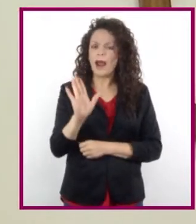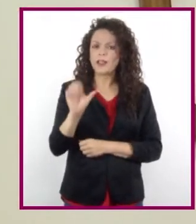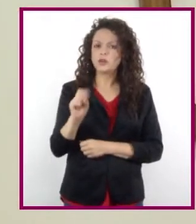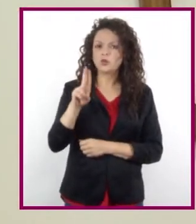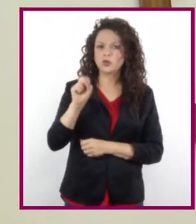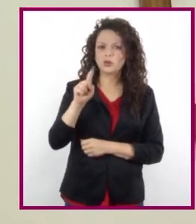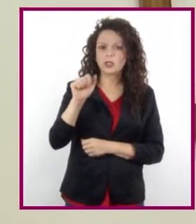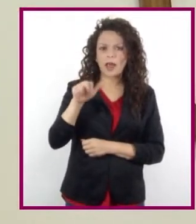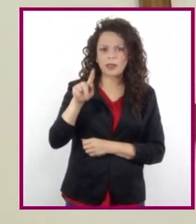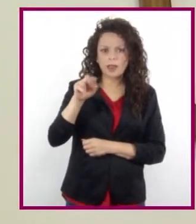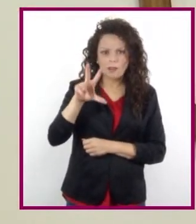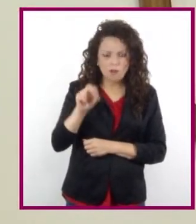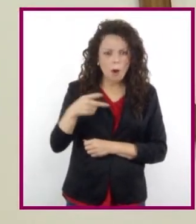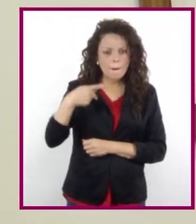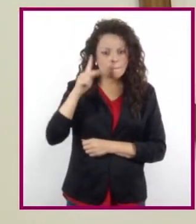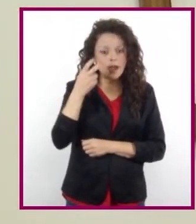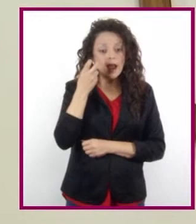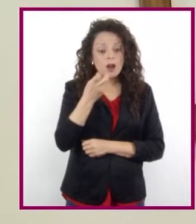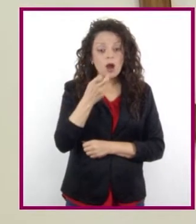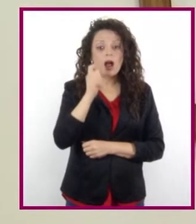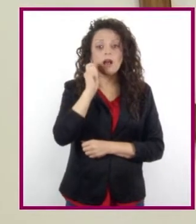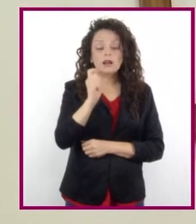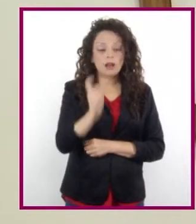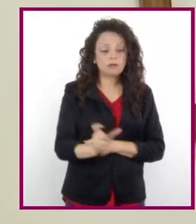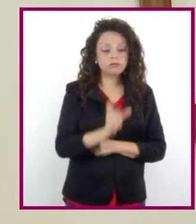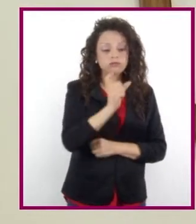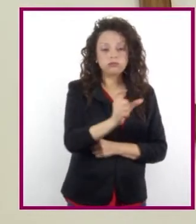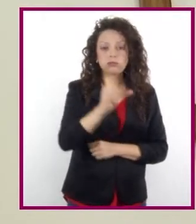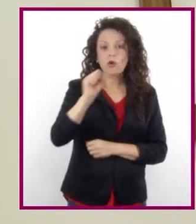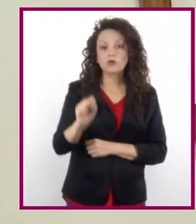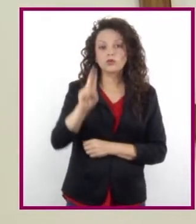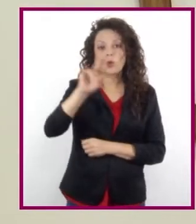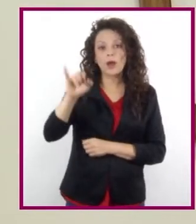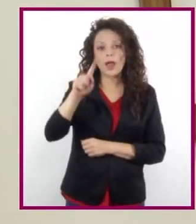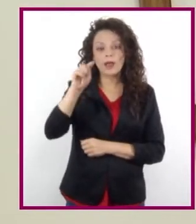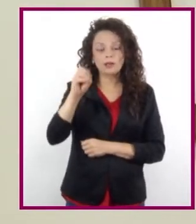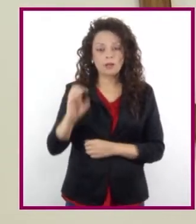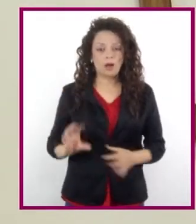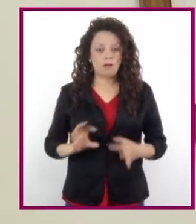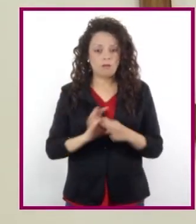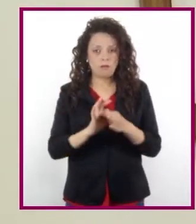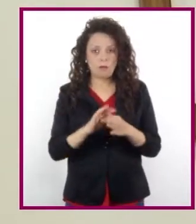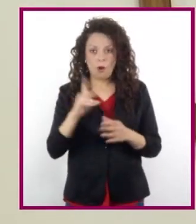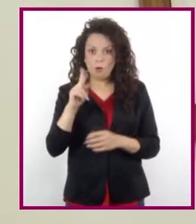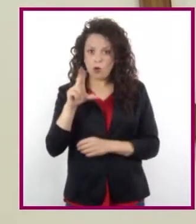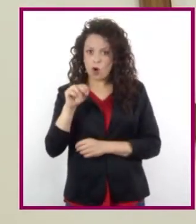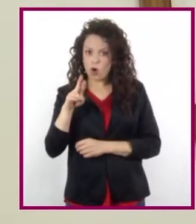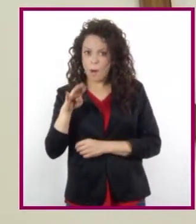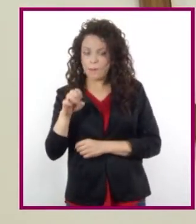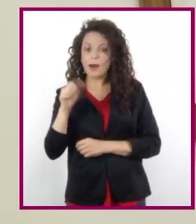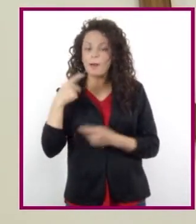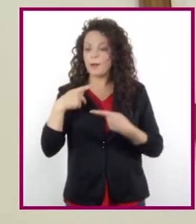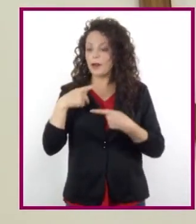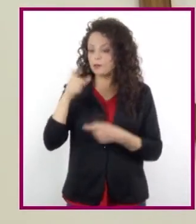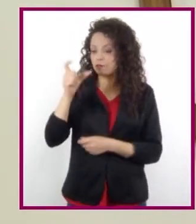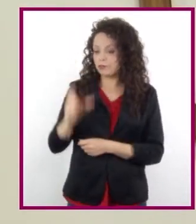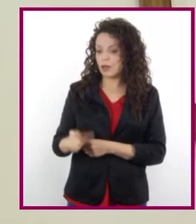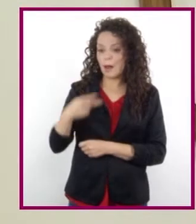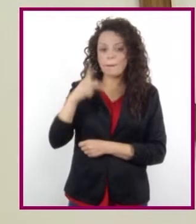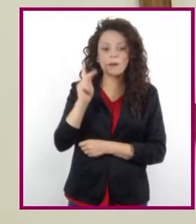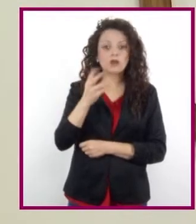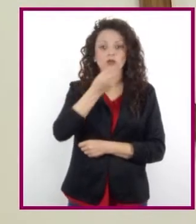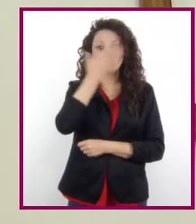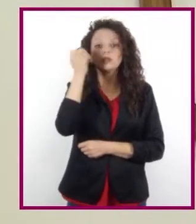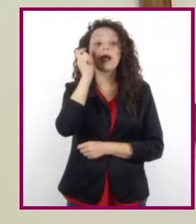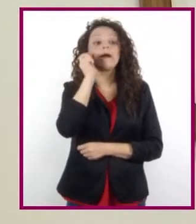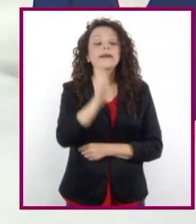este designa a los sujetos en una especie determinada y los pronombres nombran a los individuos sin determinar su